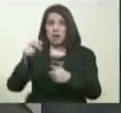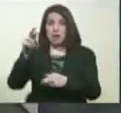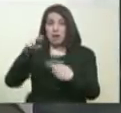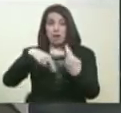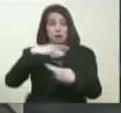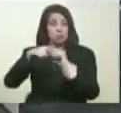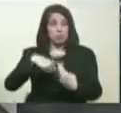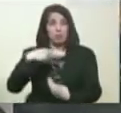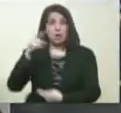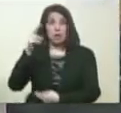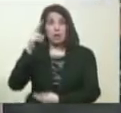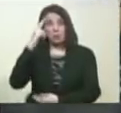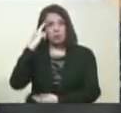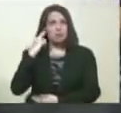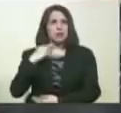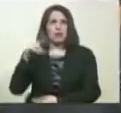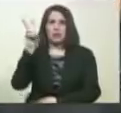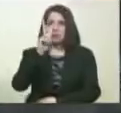Venezuela. Compañero, por favor.